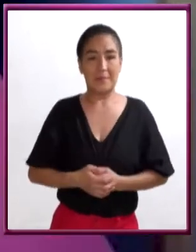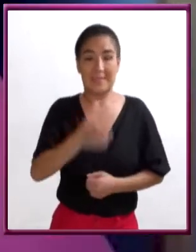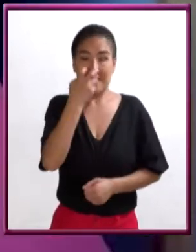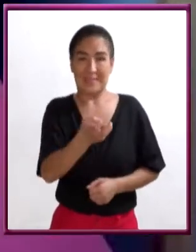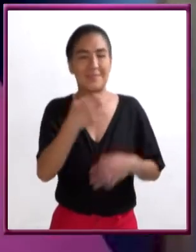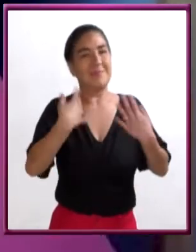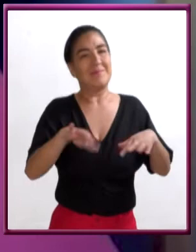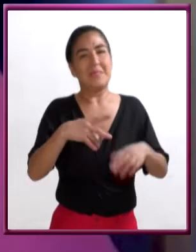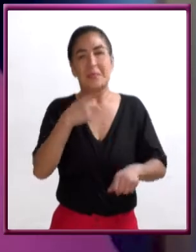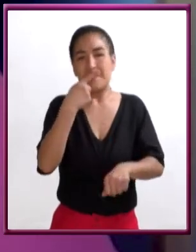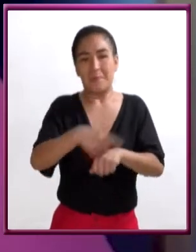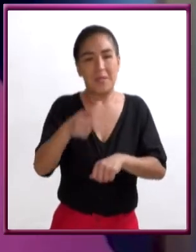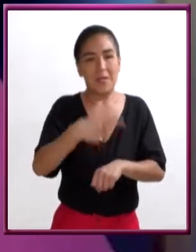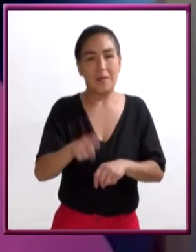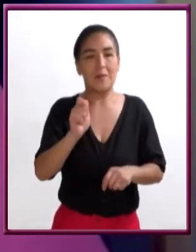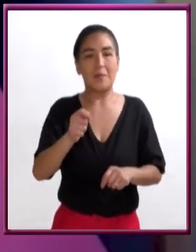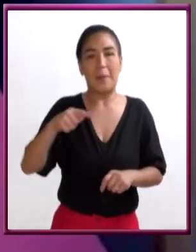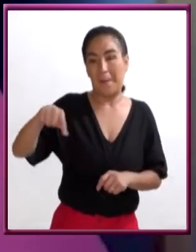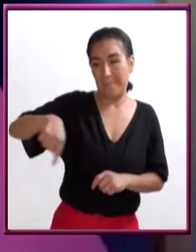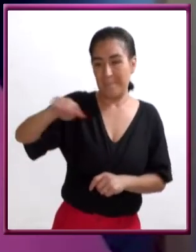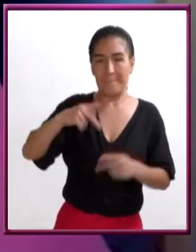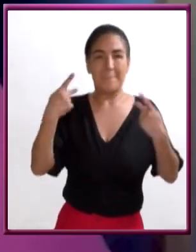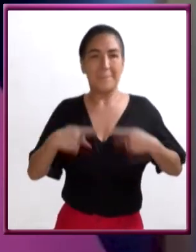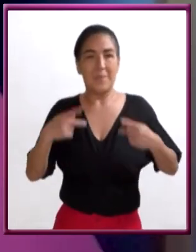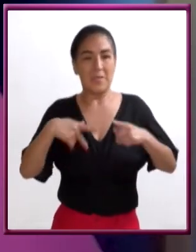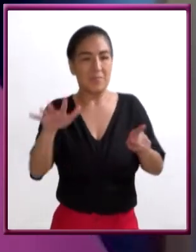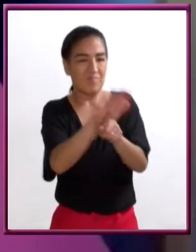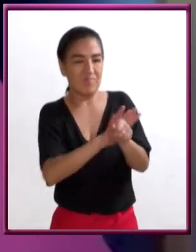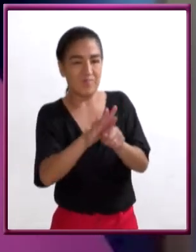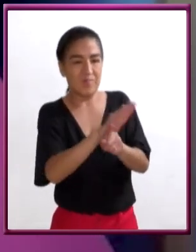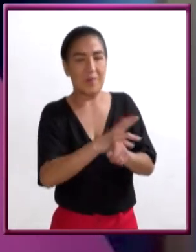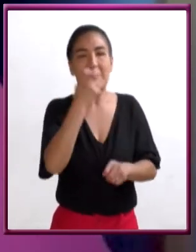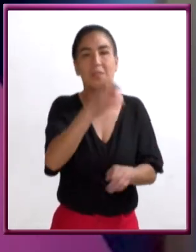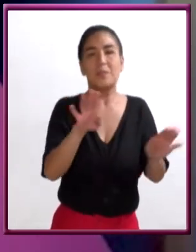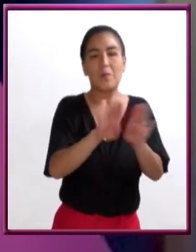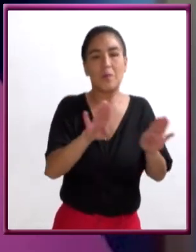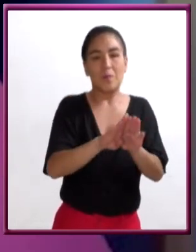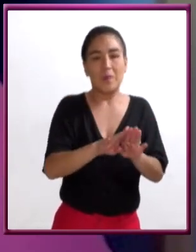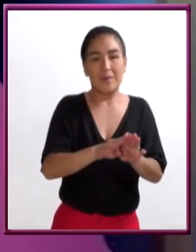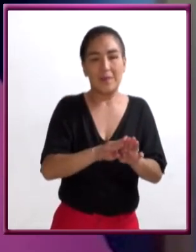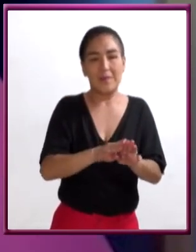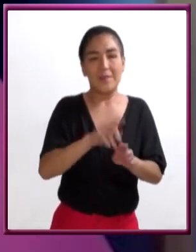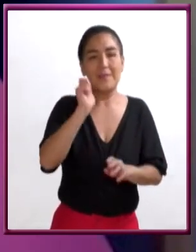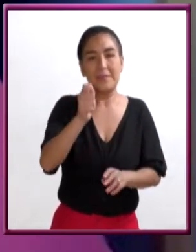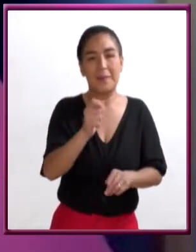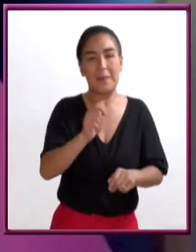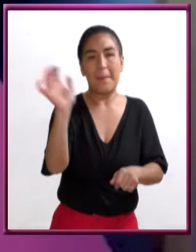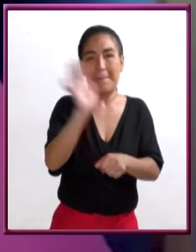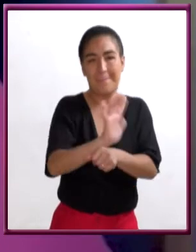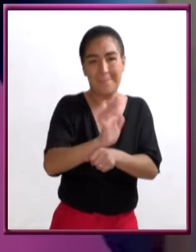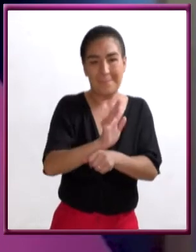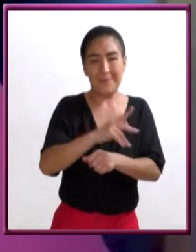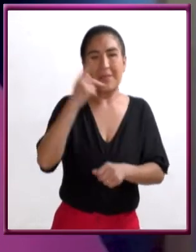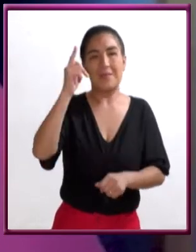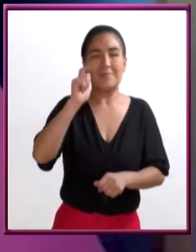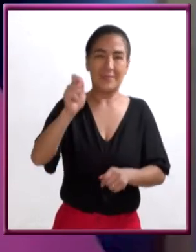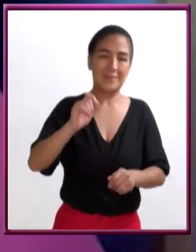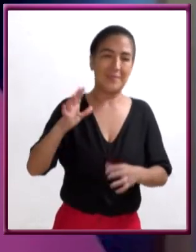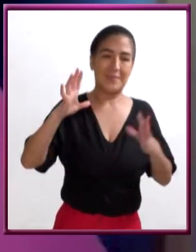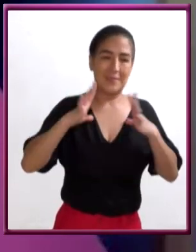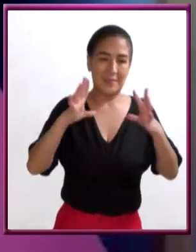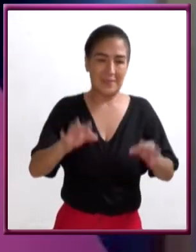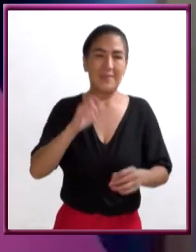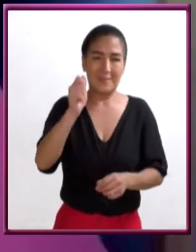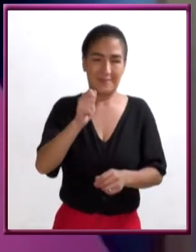es el peligroso encanto del manipulador que quedó plasmado por una película de Zukor en los